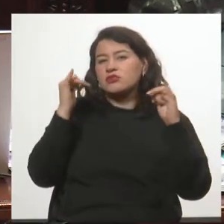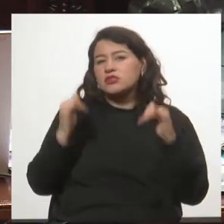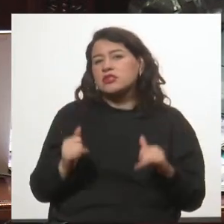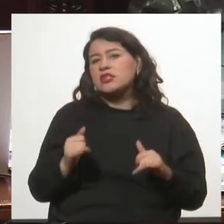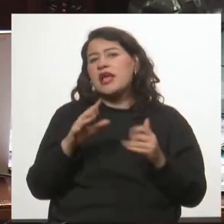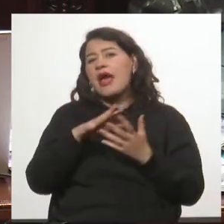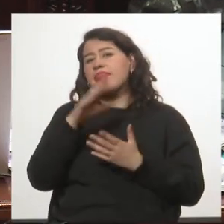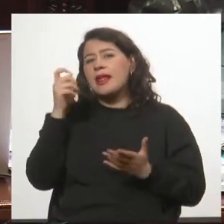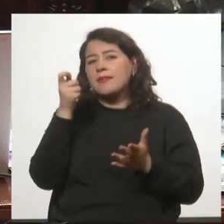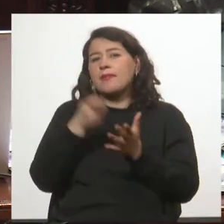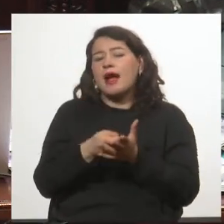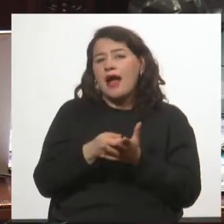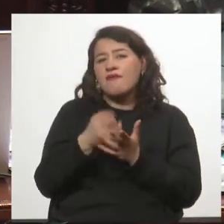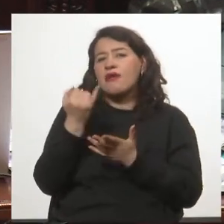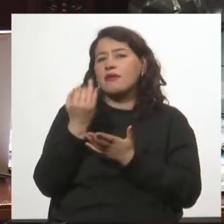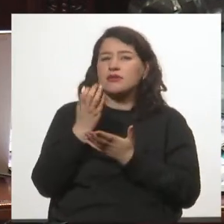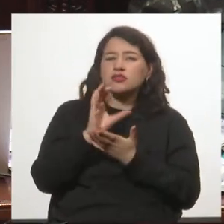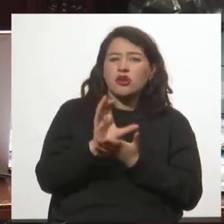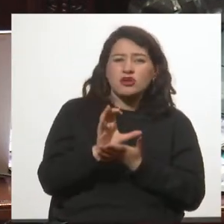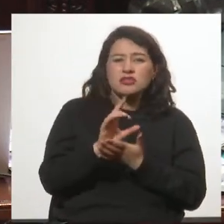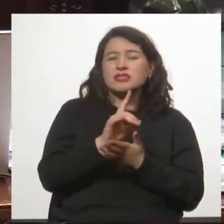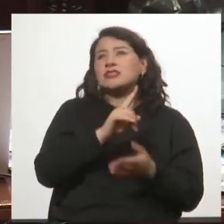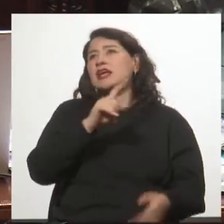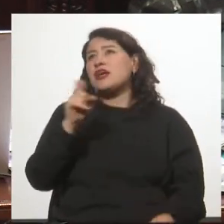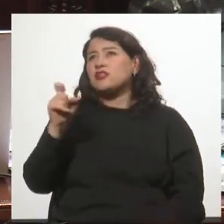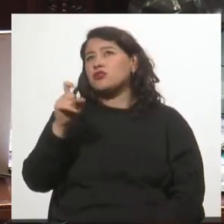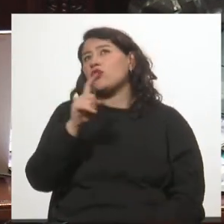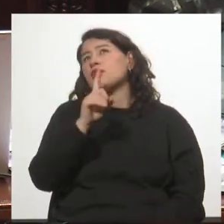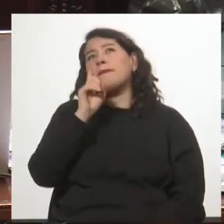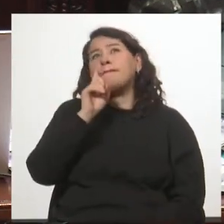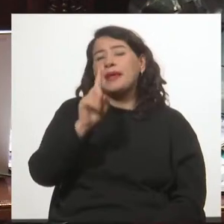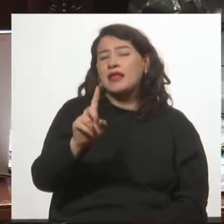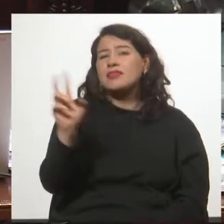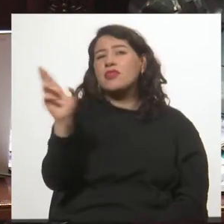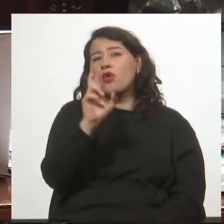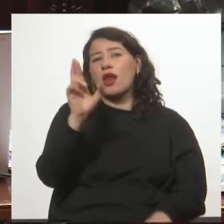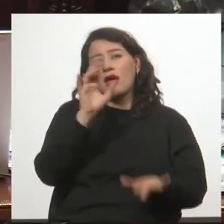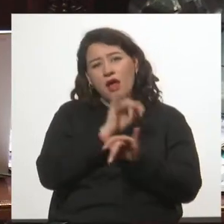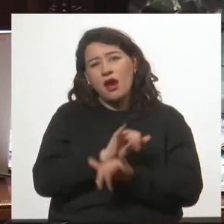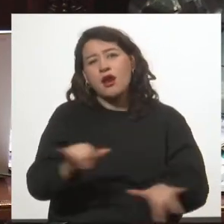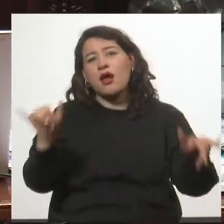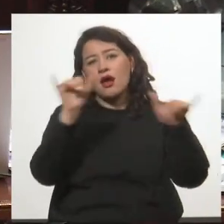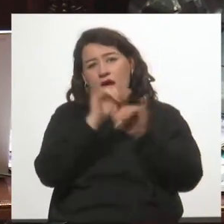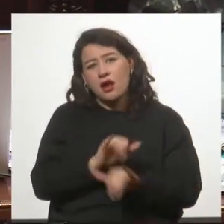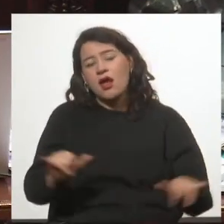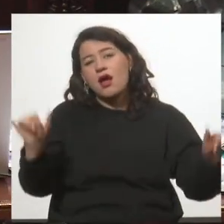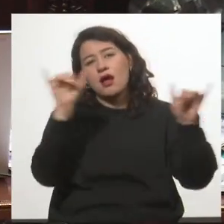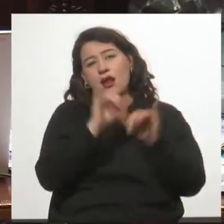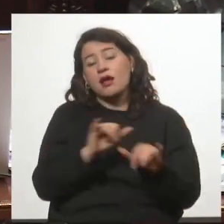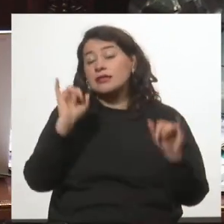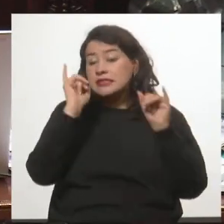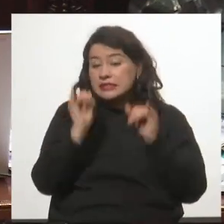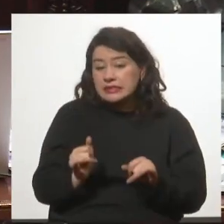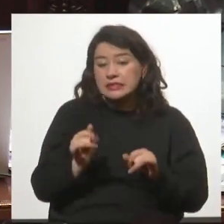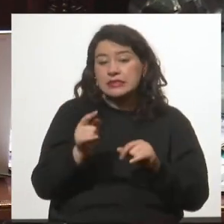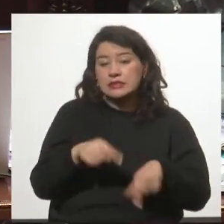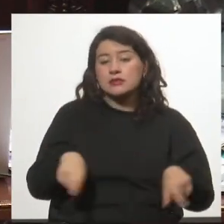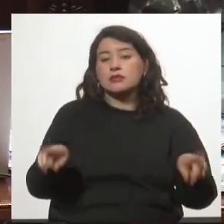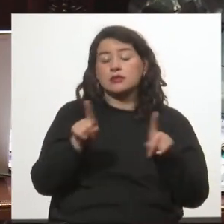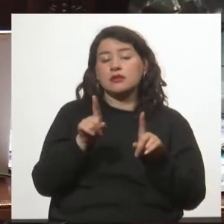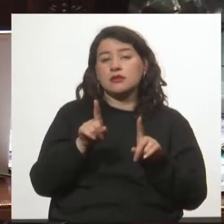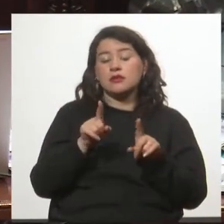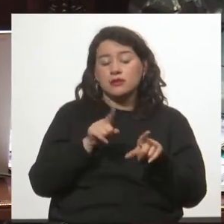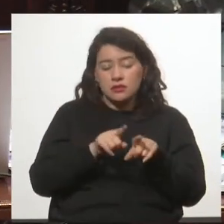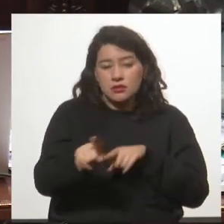antes no invertía cientos de miles de dólares en su hospicio si hubieran llegado realmente a ejecutar